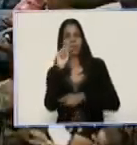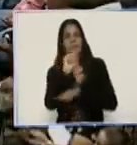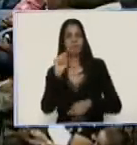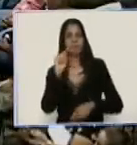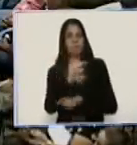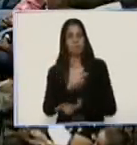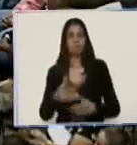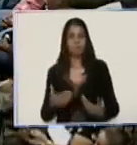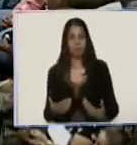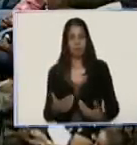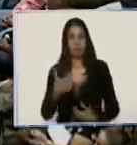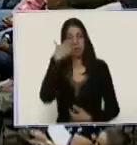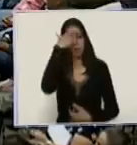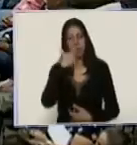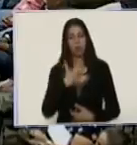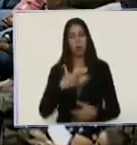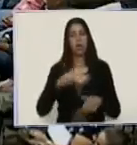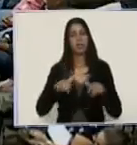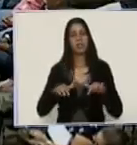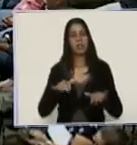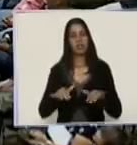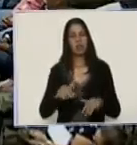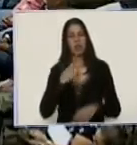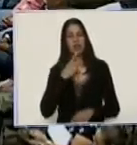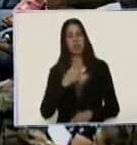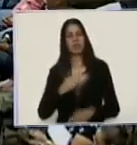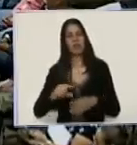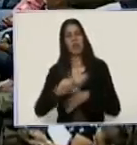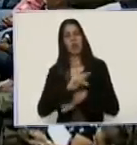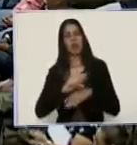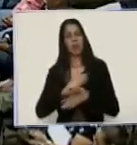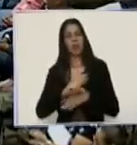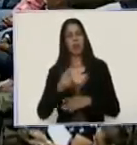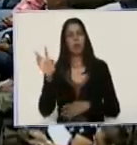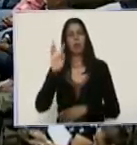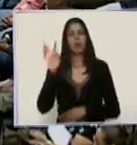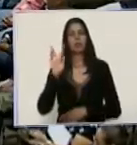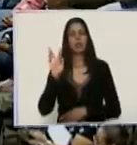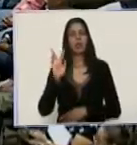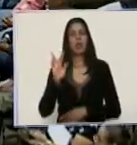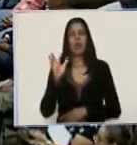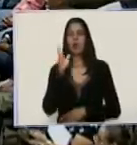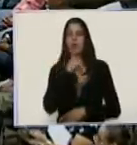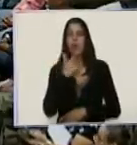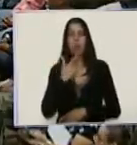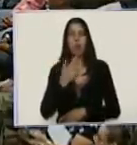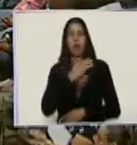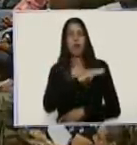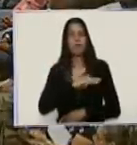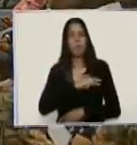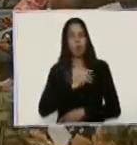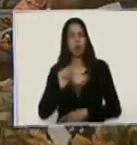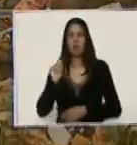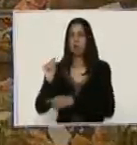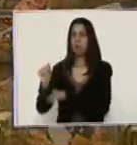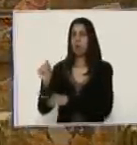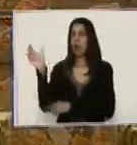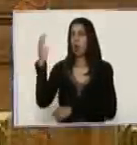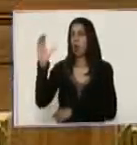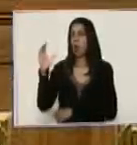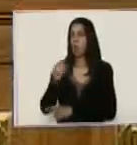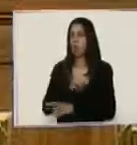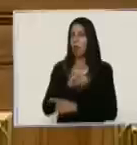En su intervención también él catalogó de inmoral al gobierno venezolano por demandar al gobierno colombiano